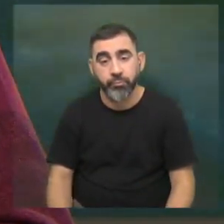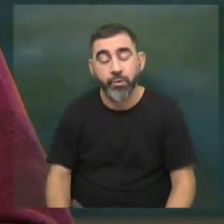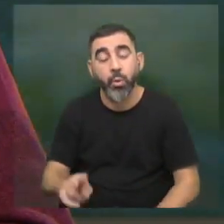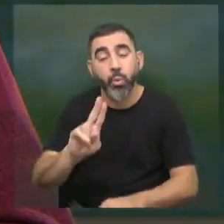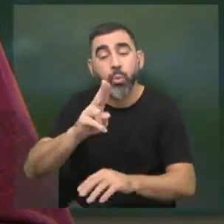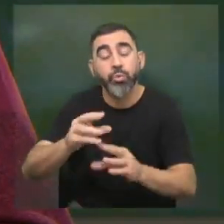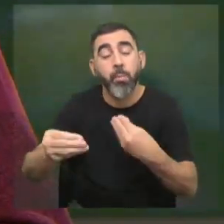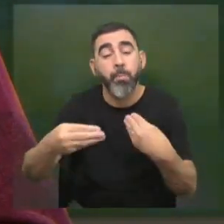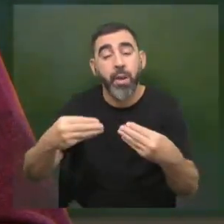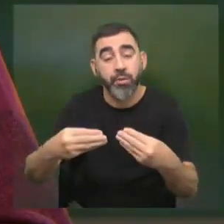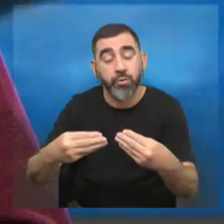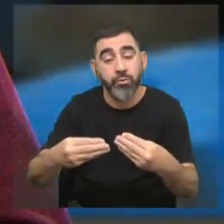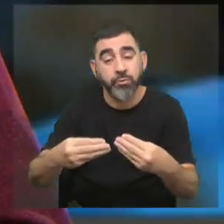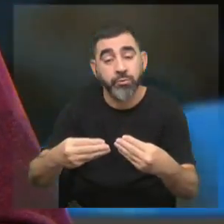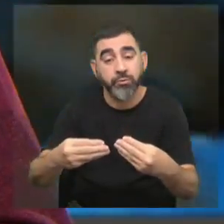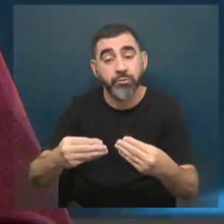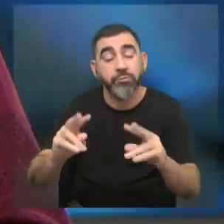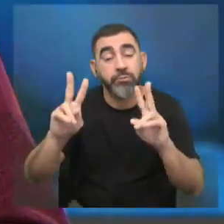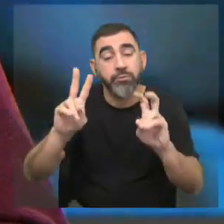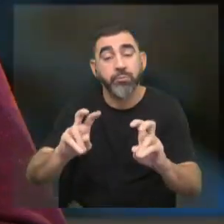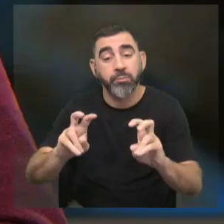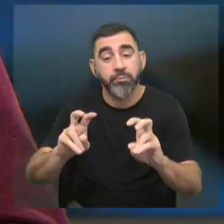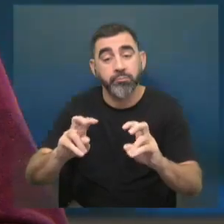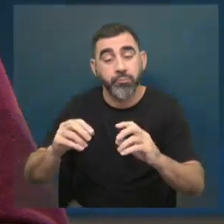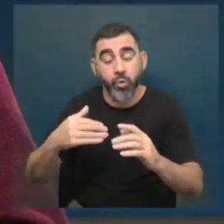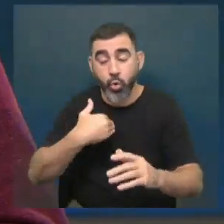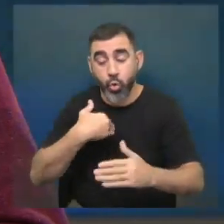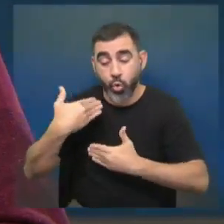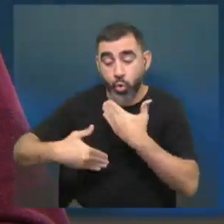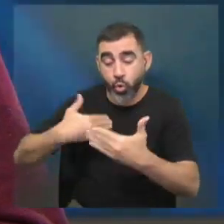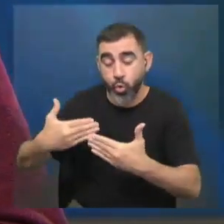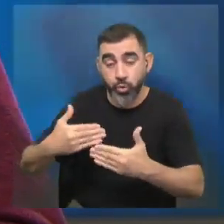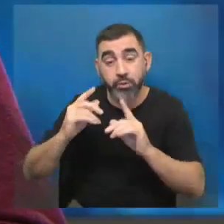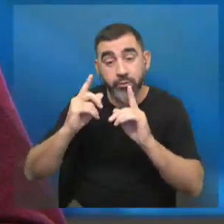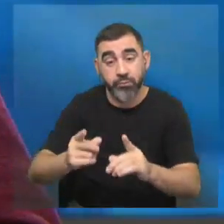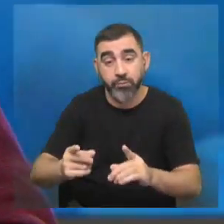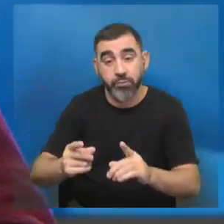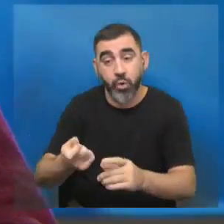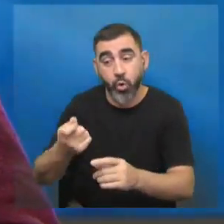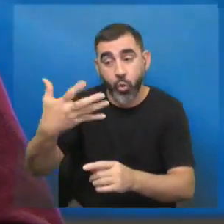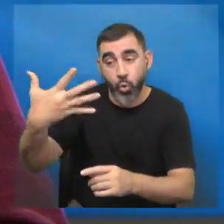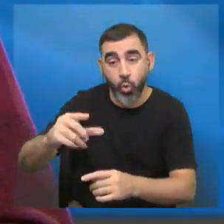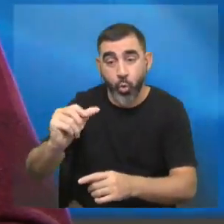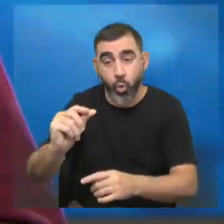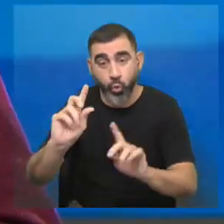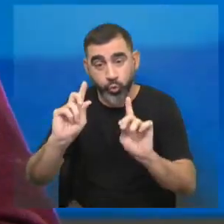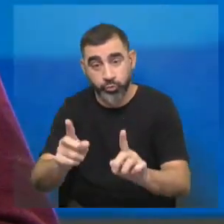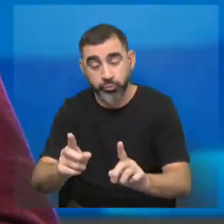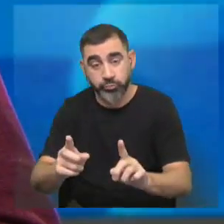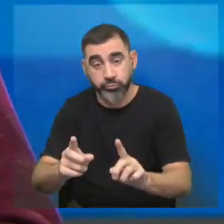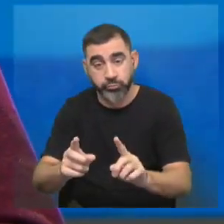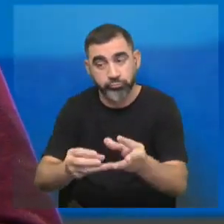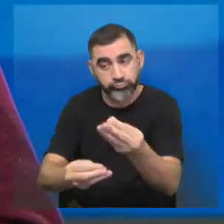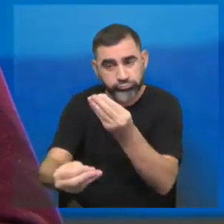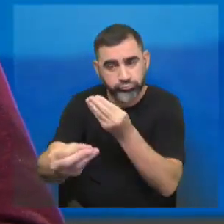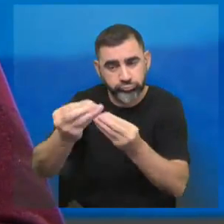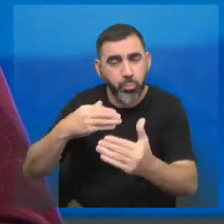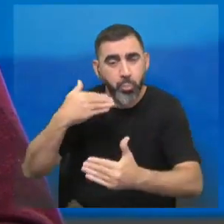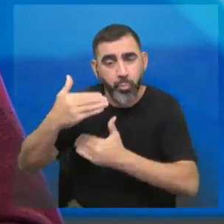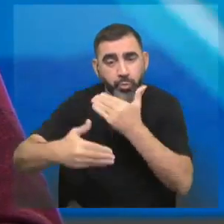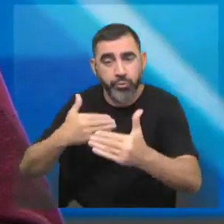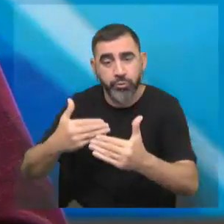una pirólisis. Es una quema del material sin oxígeno en condiciones controladas,